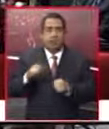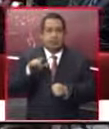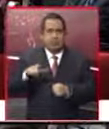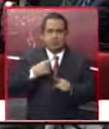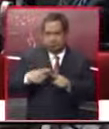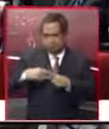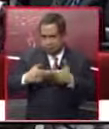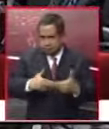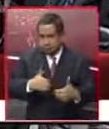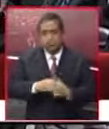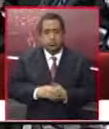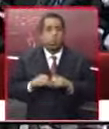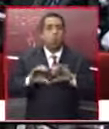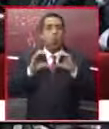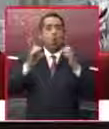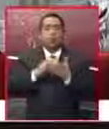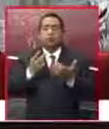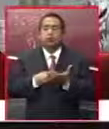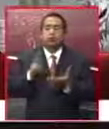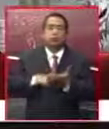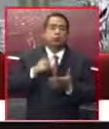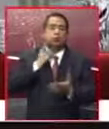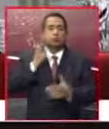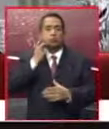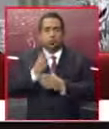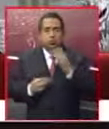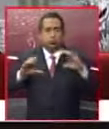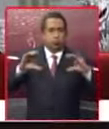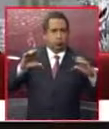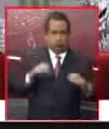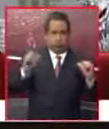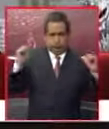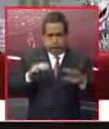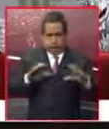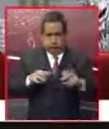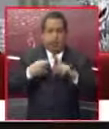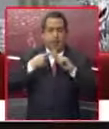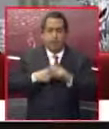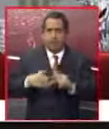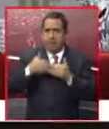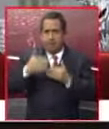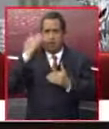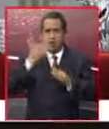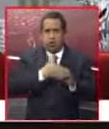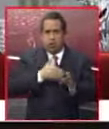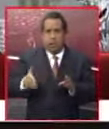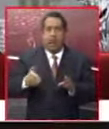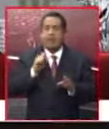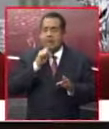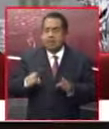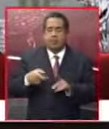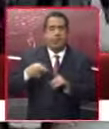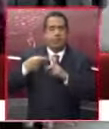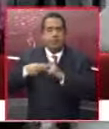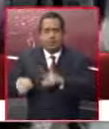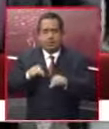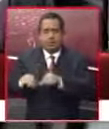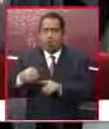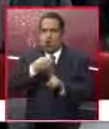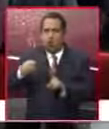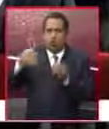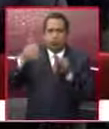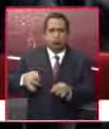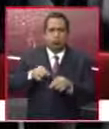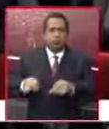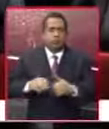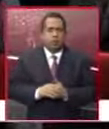de Congreso General para dar inicio al segundo periodo ordinario de sesiones y posteriormente el inicio del periodo ordinario de trabajos. Poco